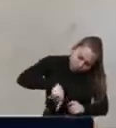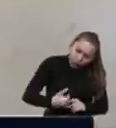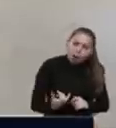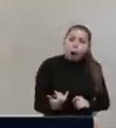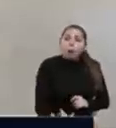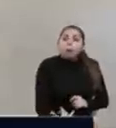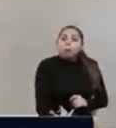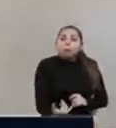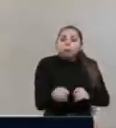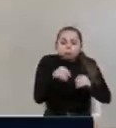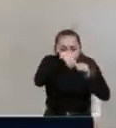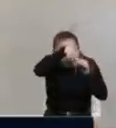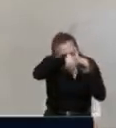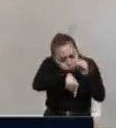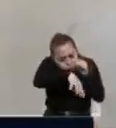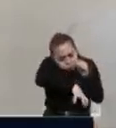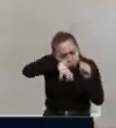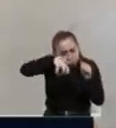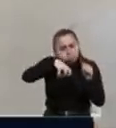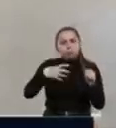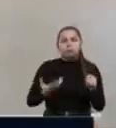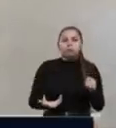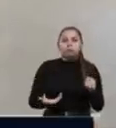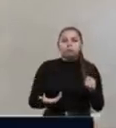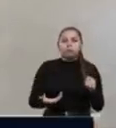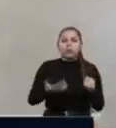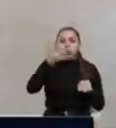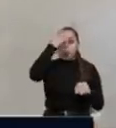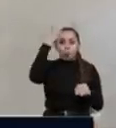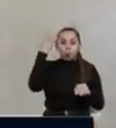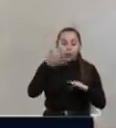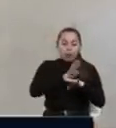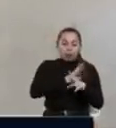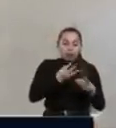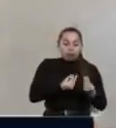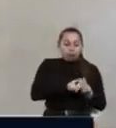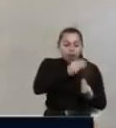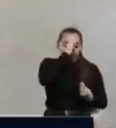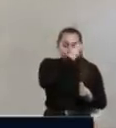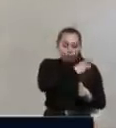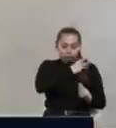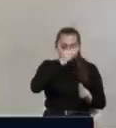Puede ser precisamente por eso, porque la fuerza pública ha sido efectiva,